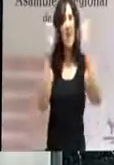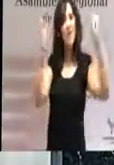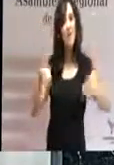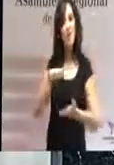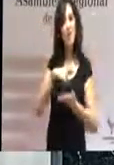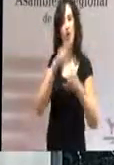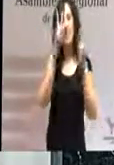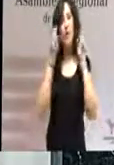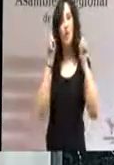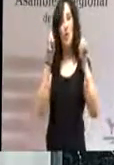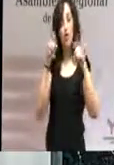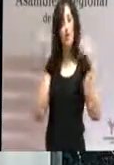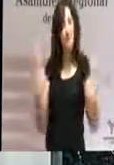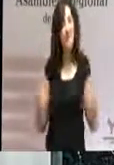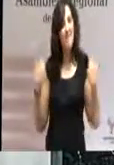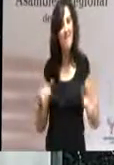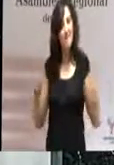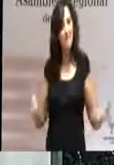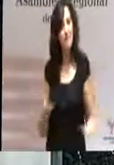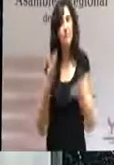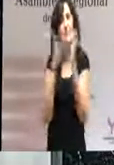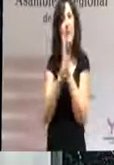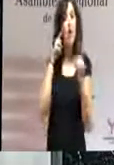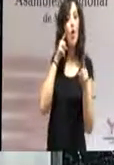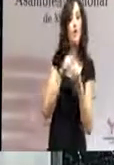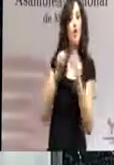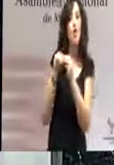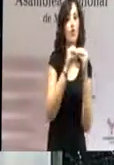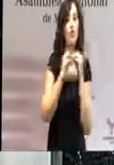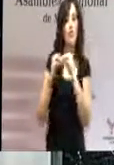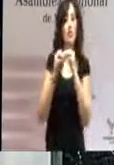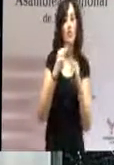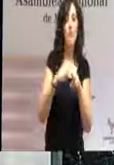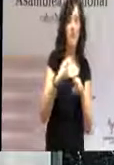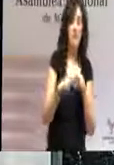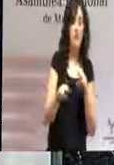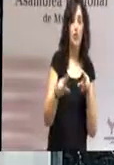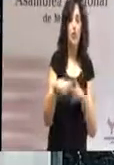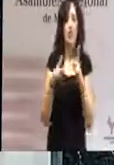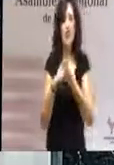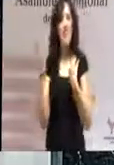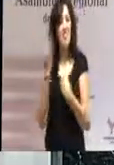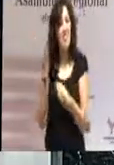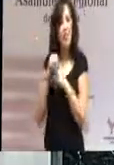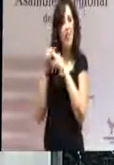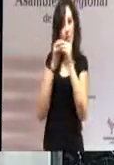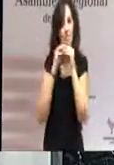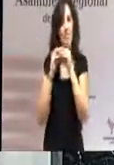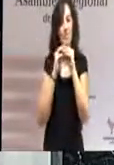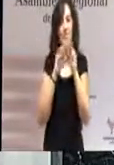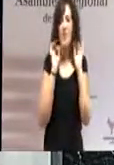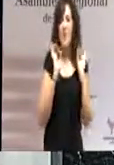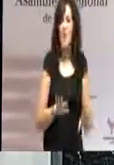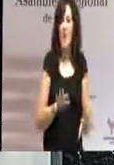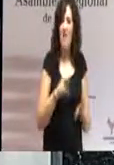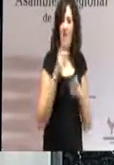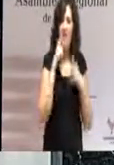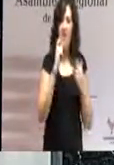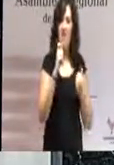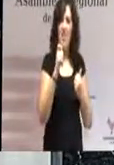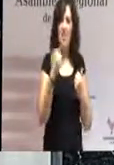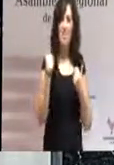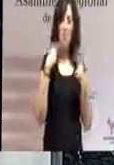de educación, buscando el máximo consenso político y social. Y lo mismo le digo en sanidad, donde los